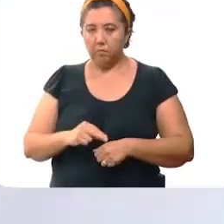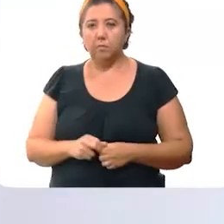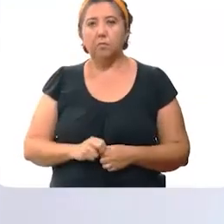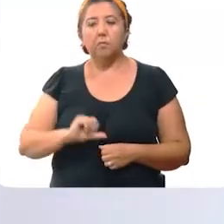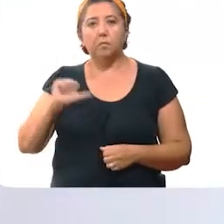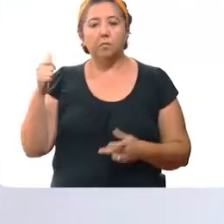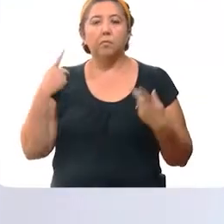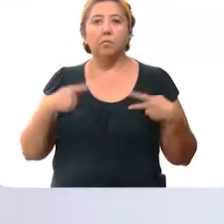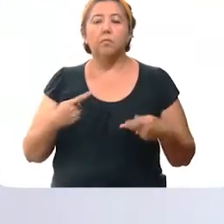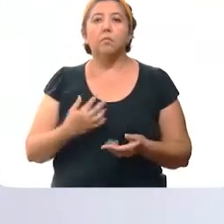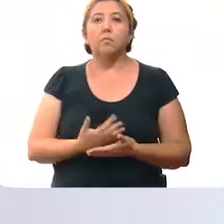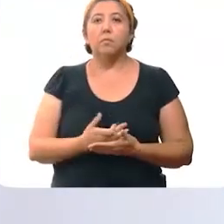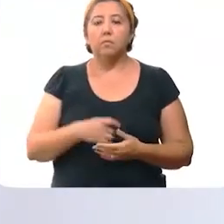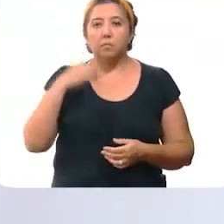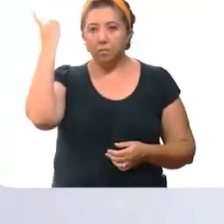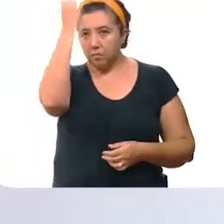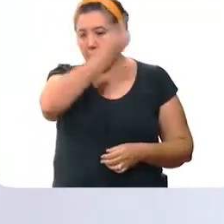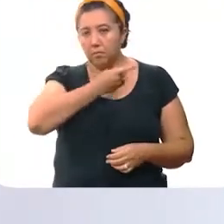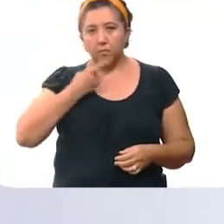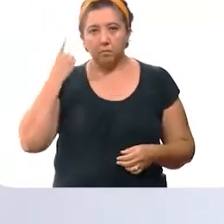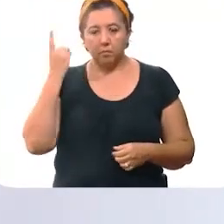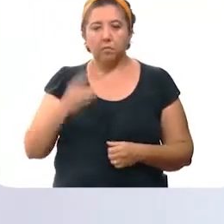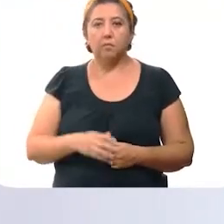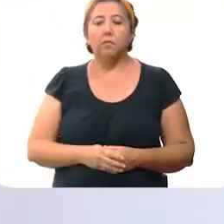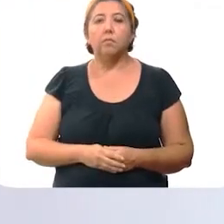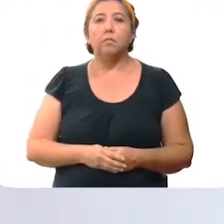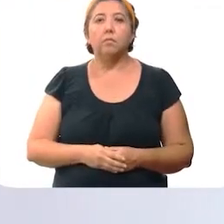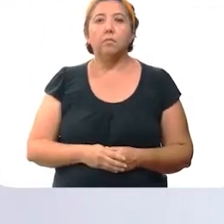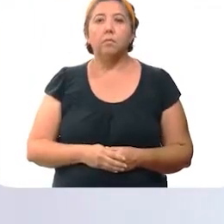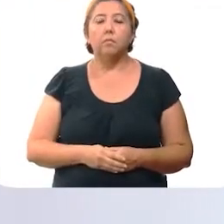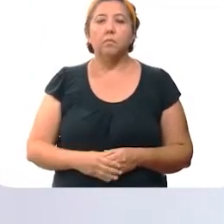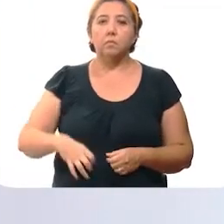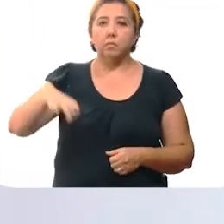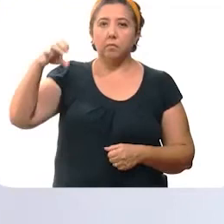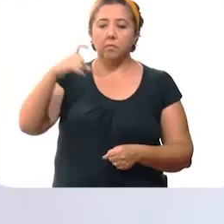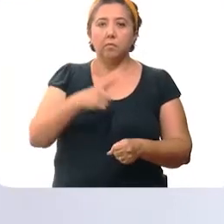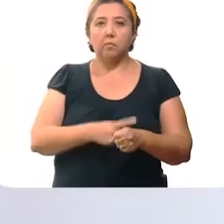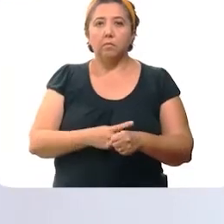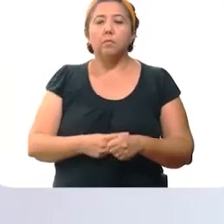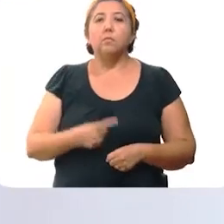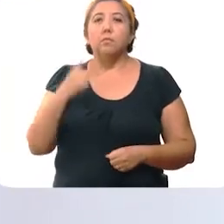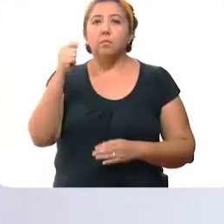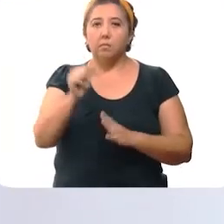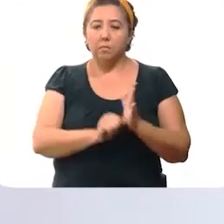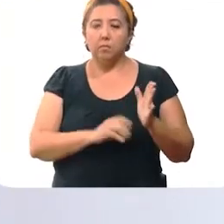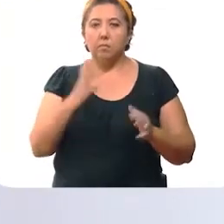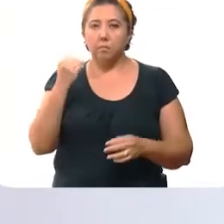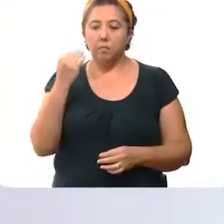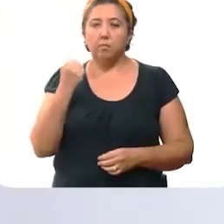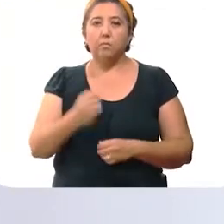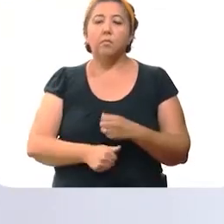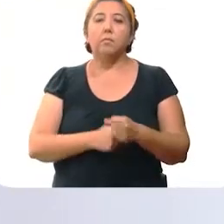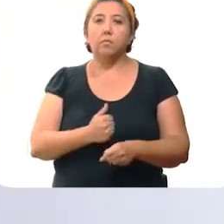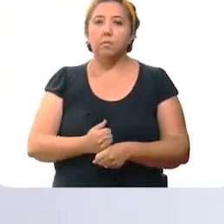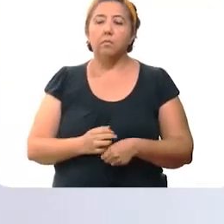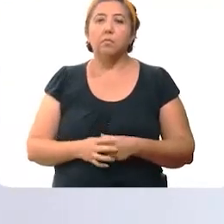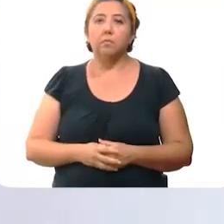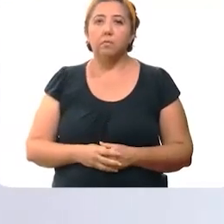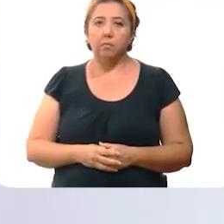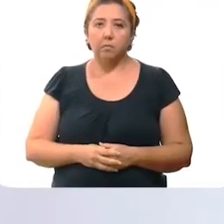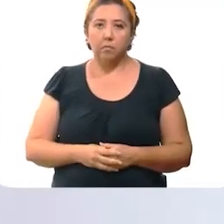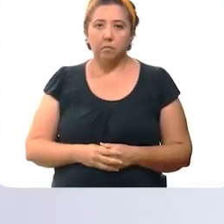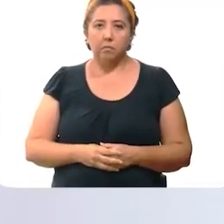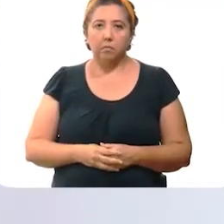total. Hay otros pacientes a la espera de diagnóstico. El rango de edad de los casos es de 1 mes a 99